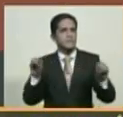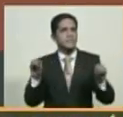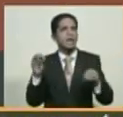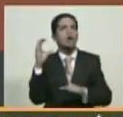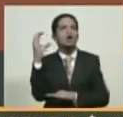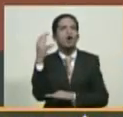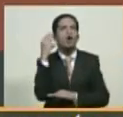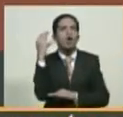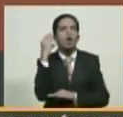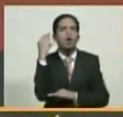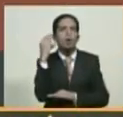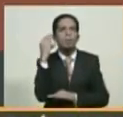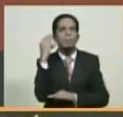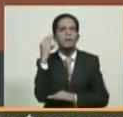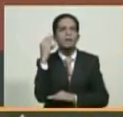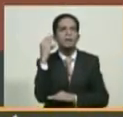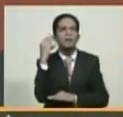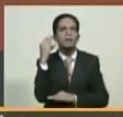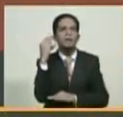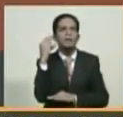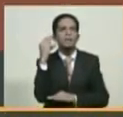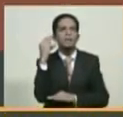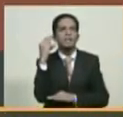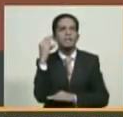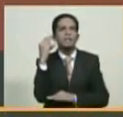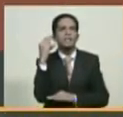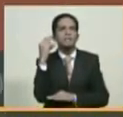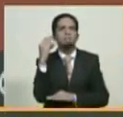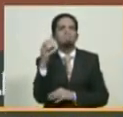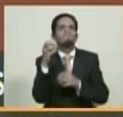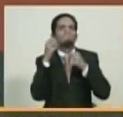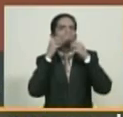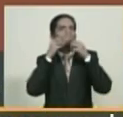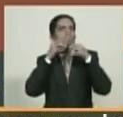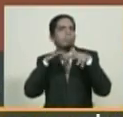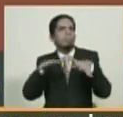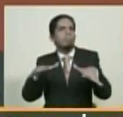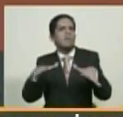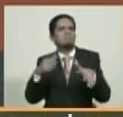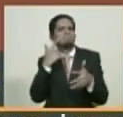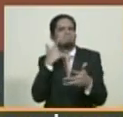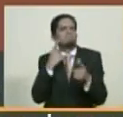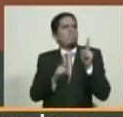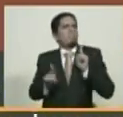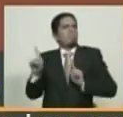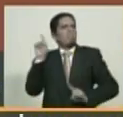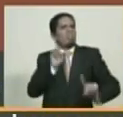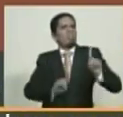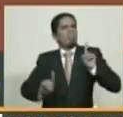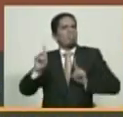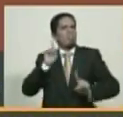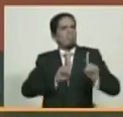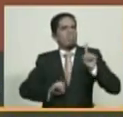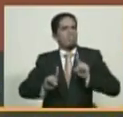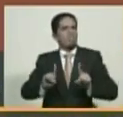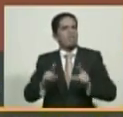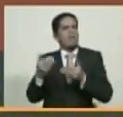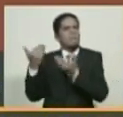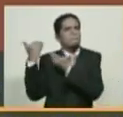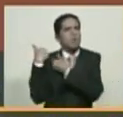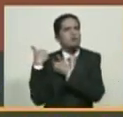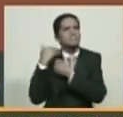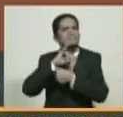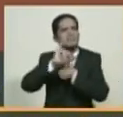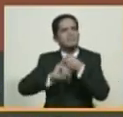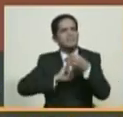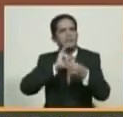es un país que suele hacer difusa su responsabilidad como Estado, su responsabilidad internacional.